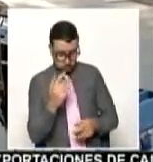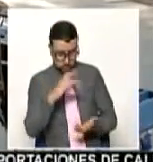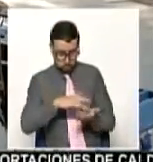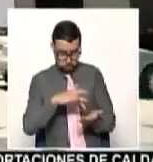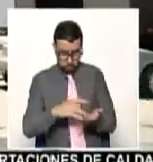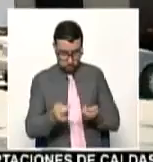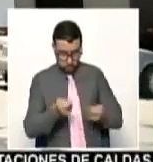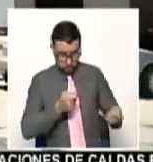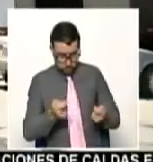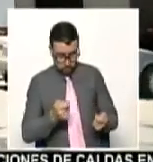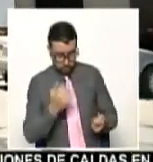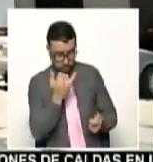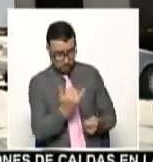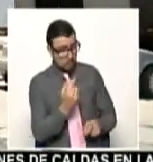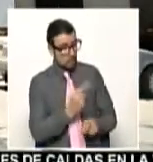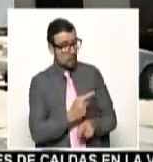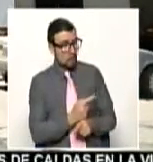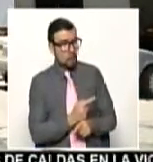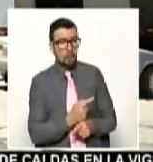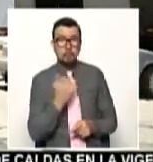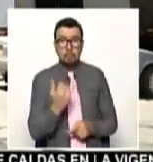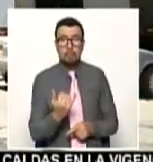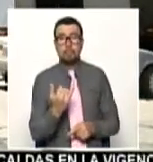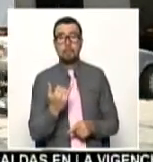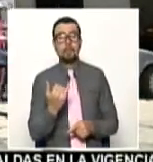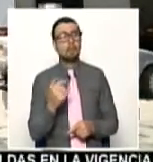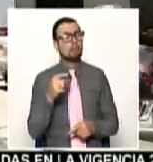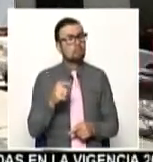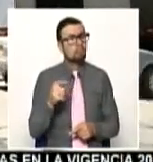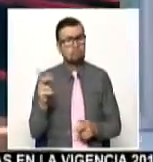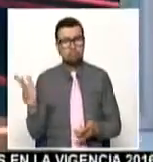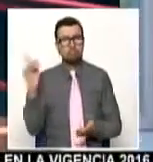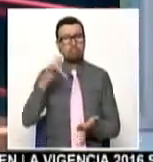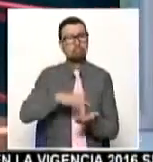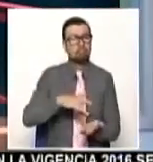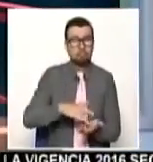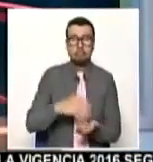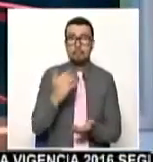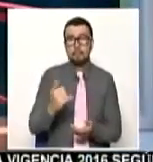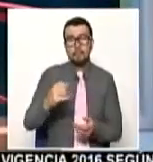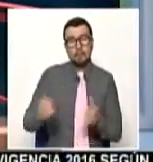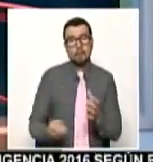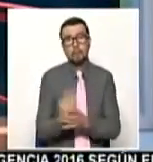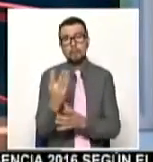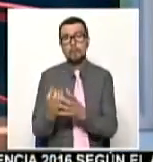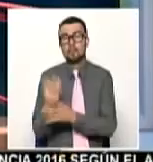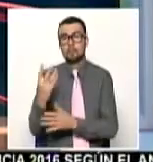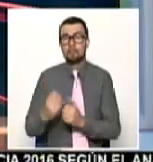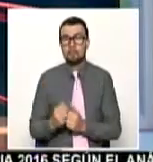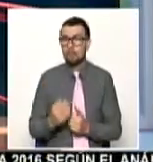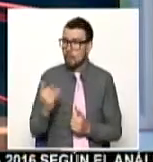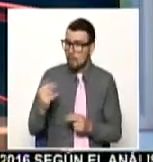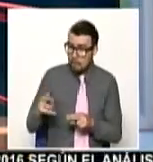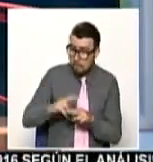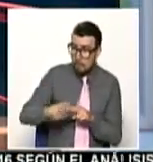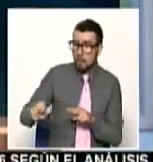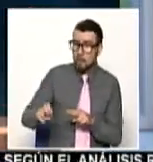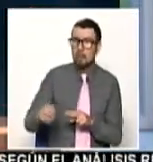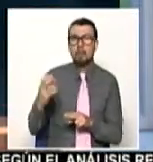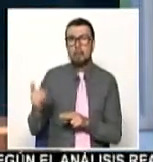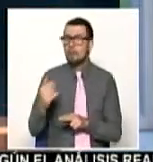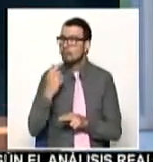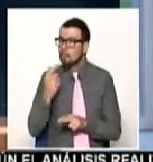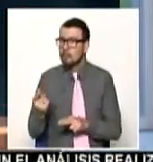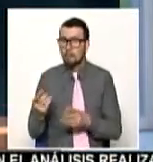Alejandro Ordóñez afirmó que su paso por Santa Rosa fue muy fructífero. Policía Metropolitana de Manizales realizó extinción de dominio